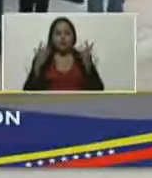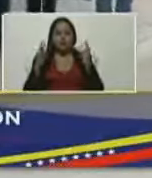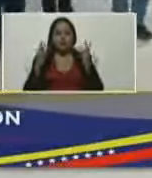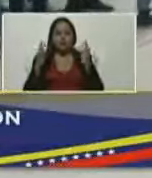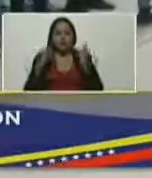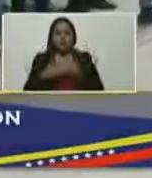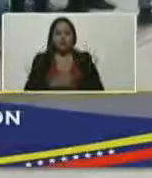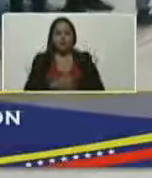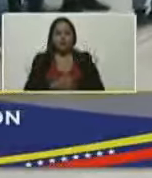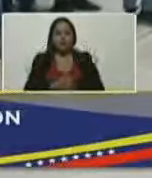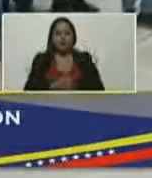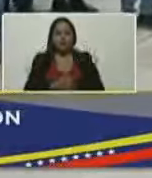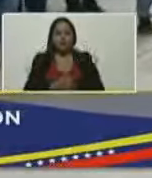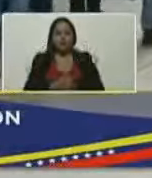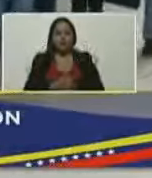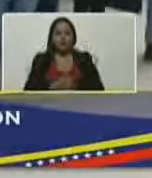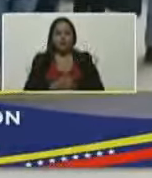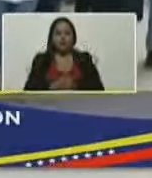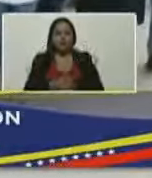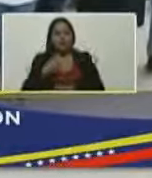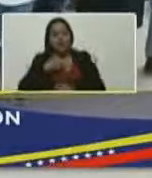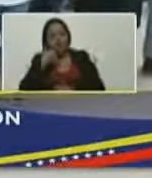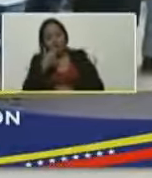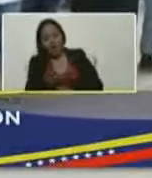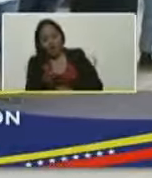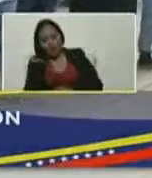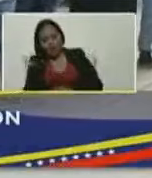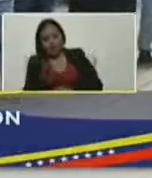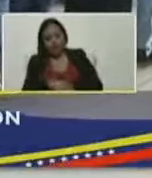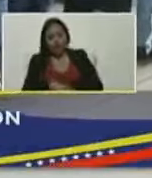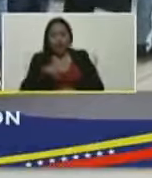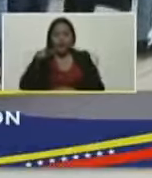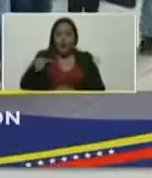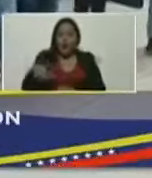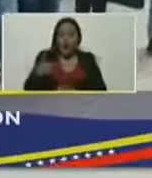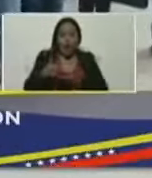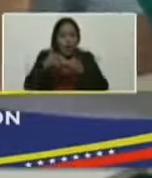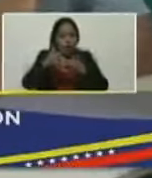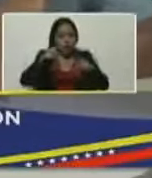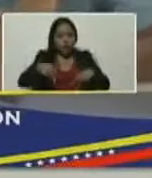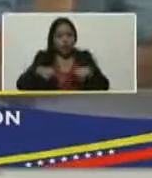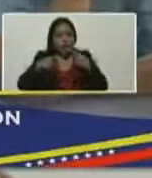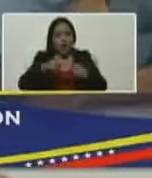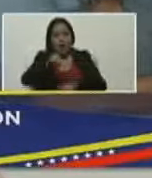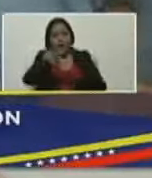este es un beneficio, presidente, este es un beneficio para